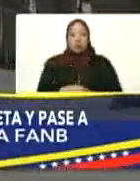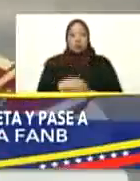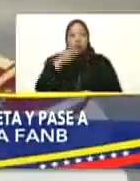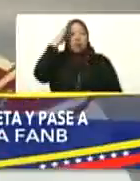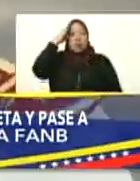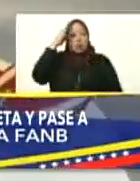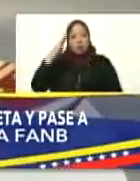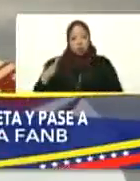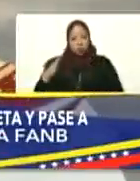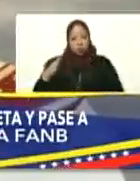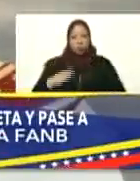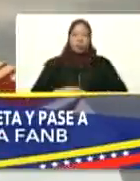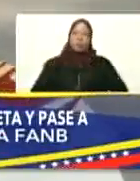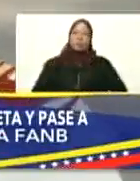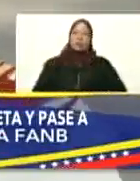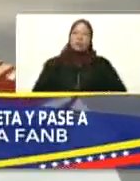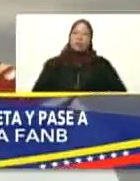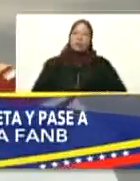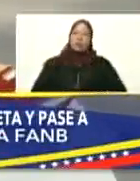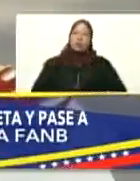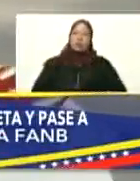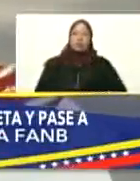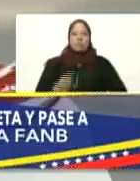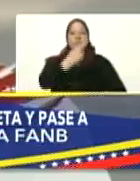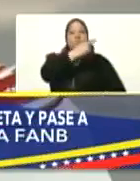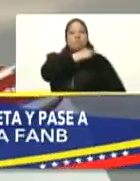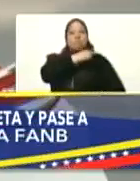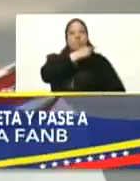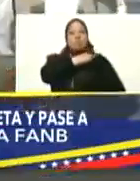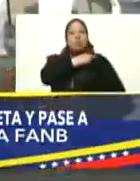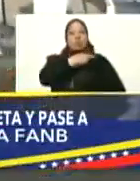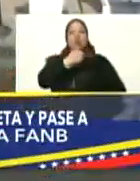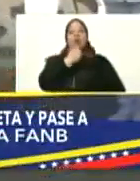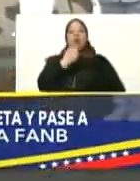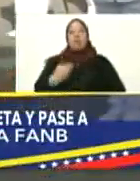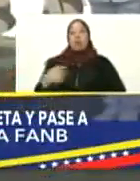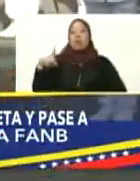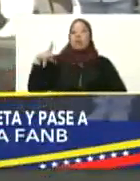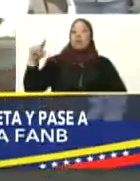¡Saludo! Mi comandante en jefe, permiso para